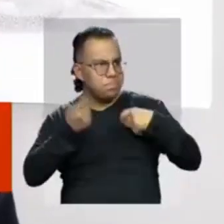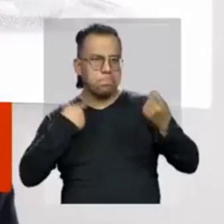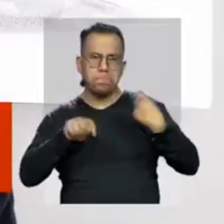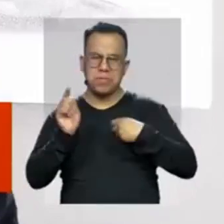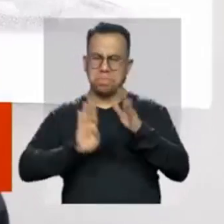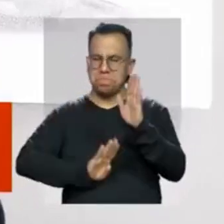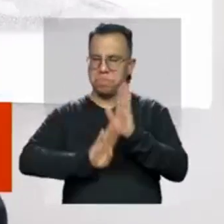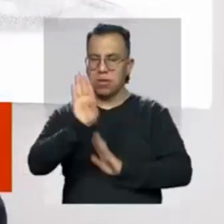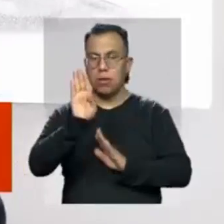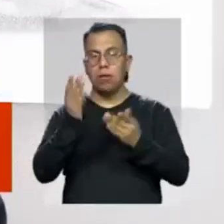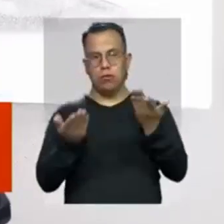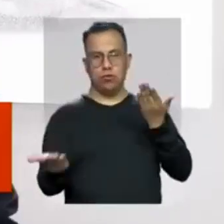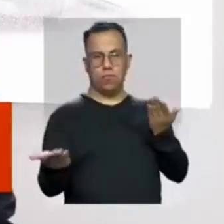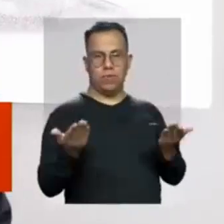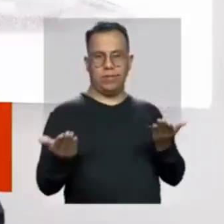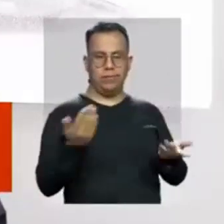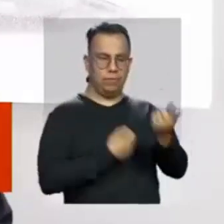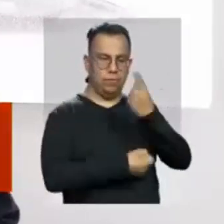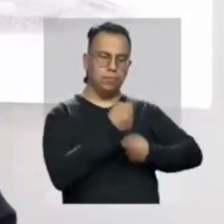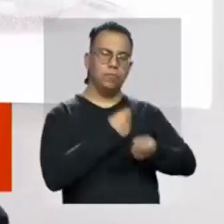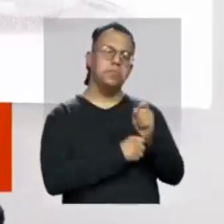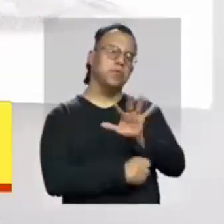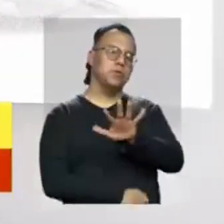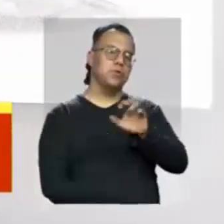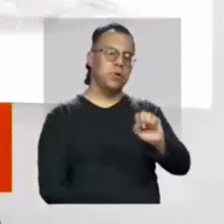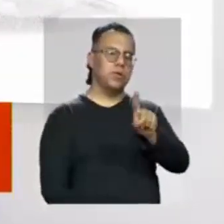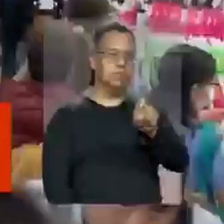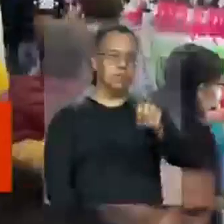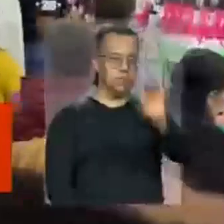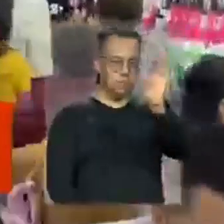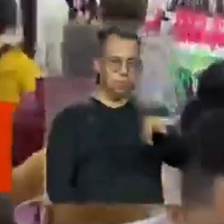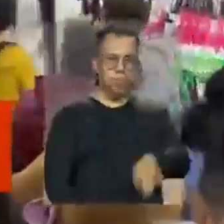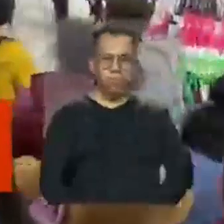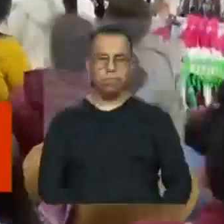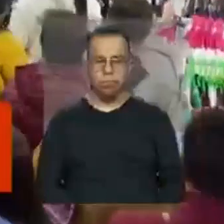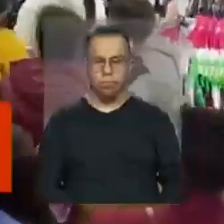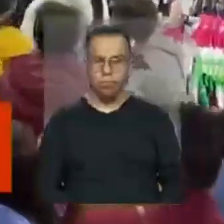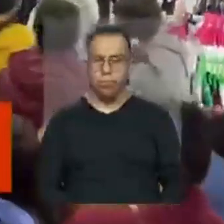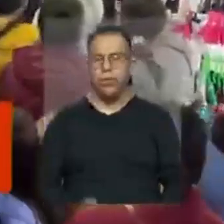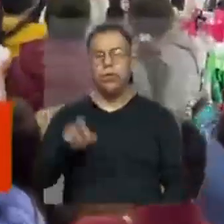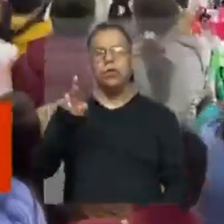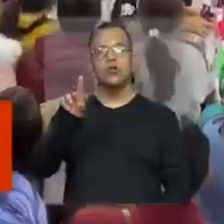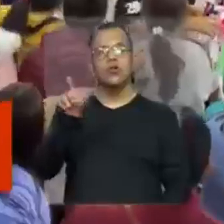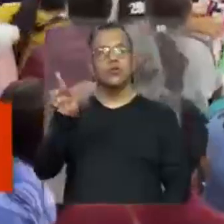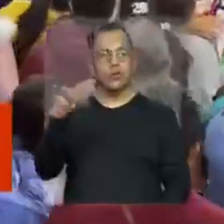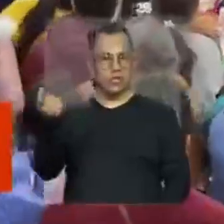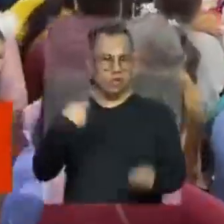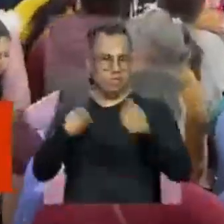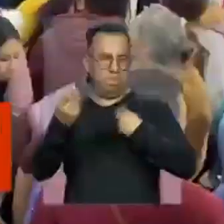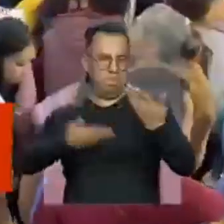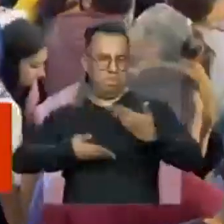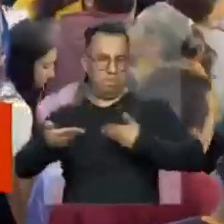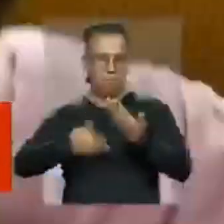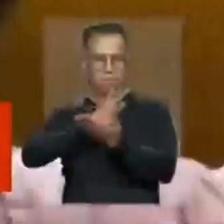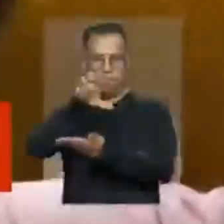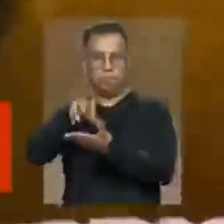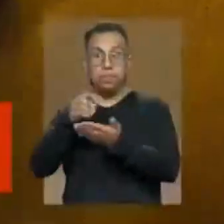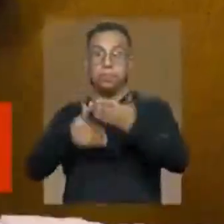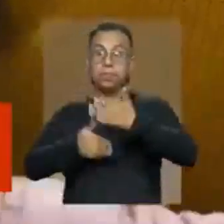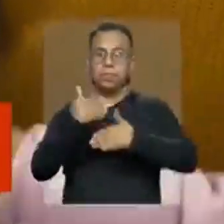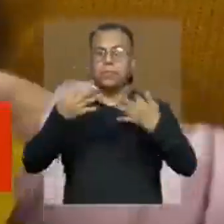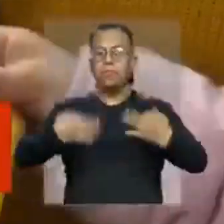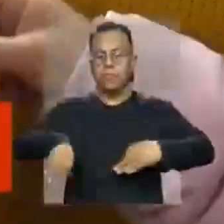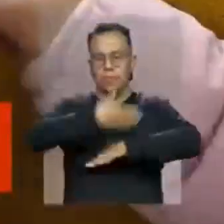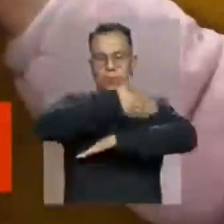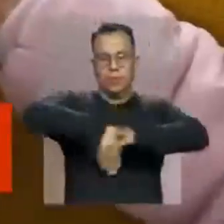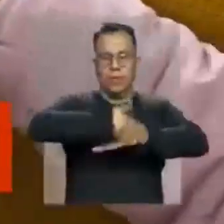repunten con relación al año pasado entre un 50 y un 60%. Rodrigo Arcila es un comerciante del Gran San. Comenzó como vendedor